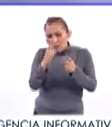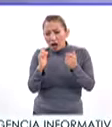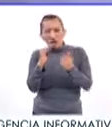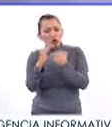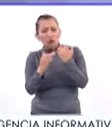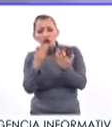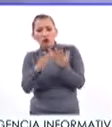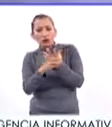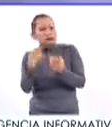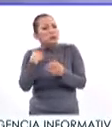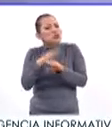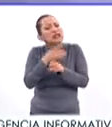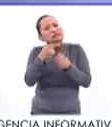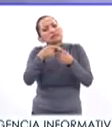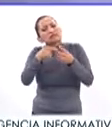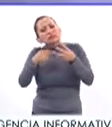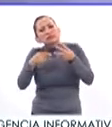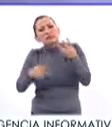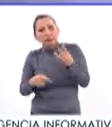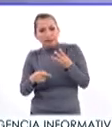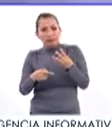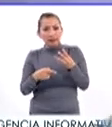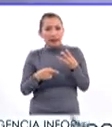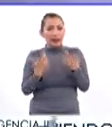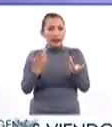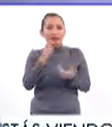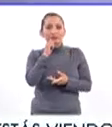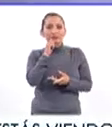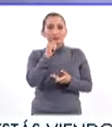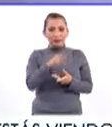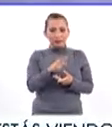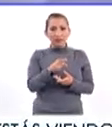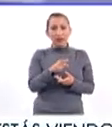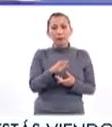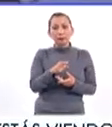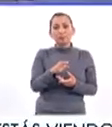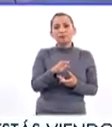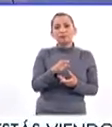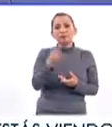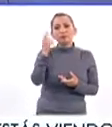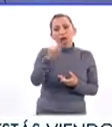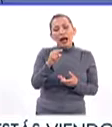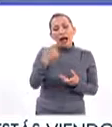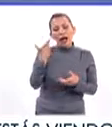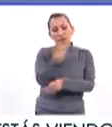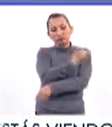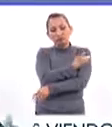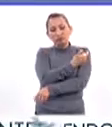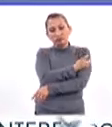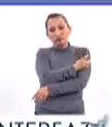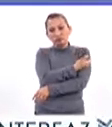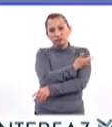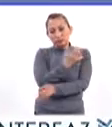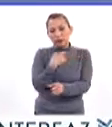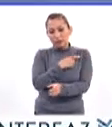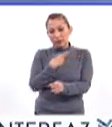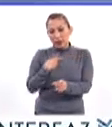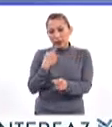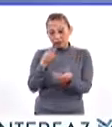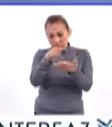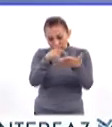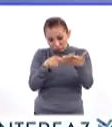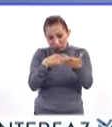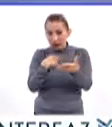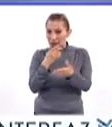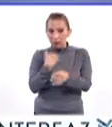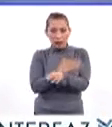Todas estas dudas que surgen en esta época y también pues para administrar las vacunas correspondientes y